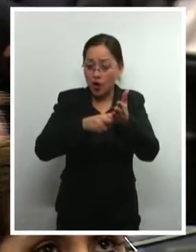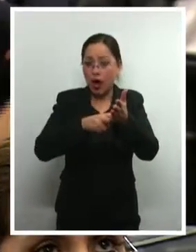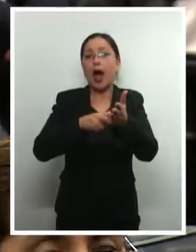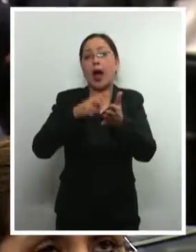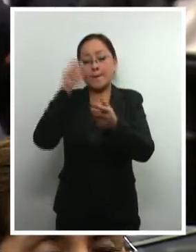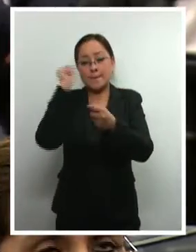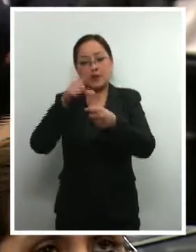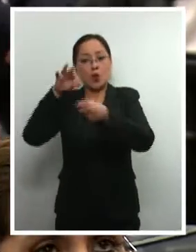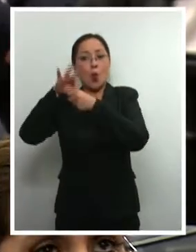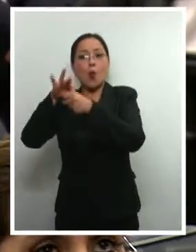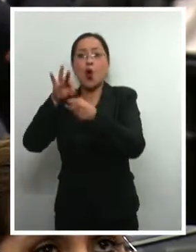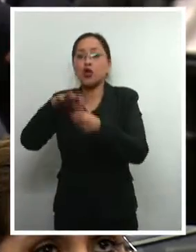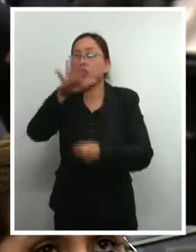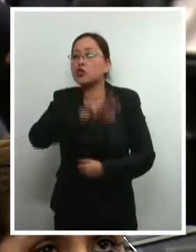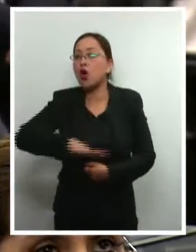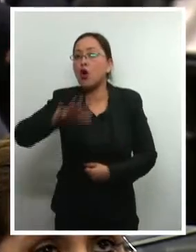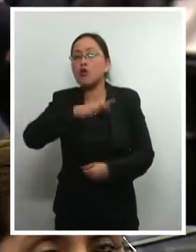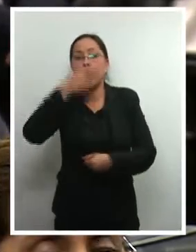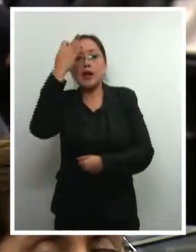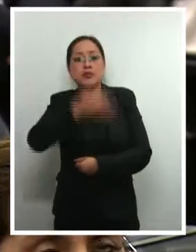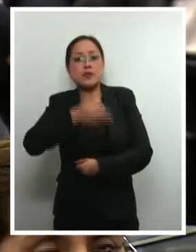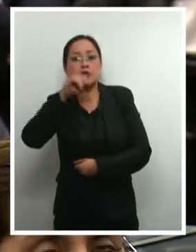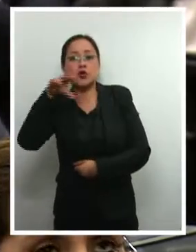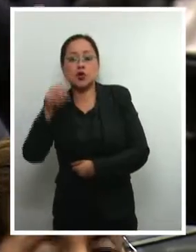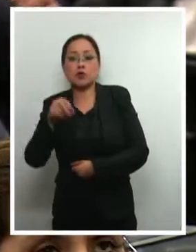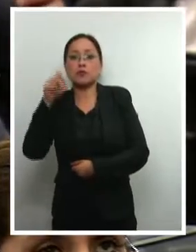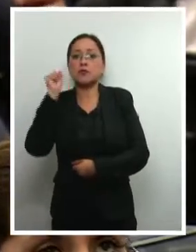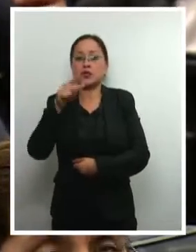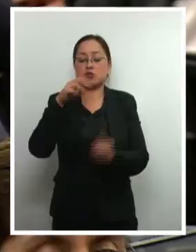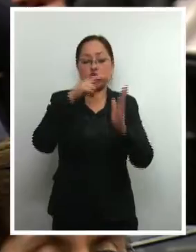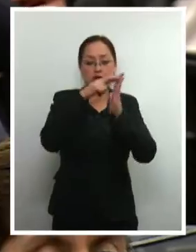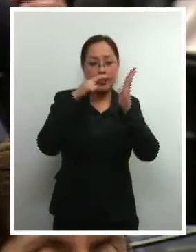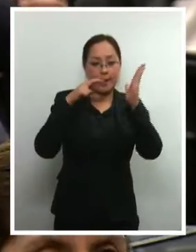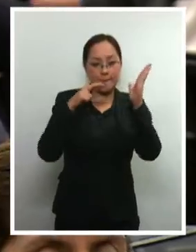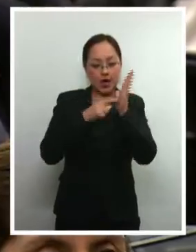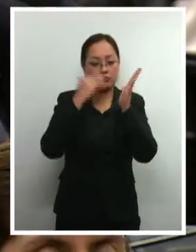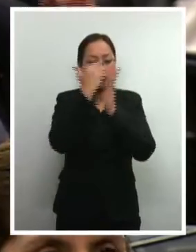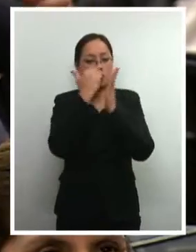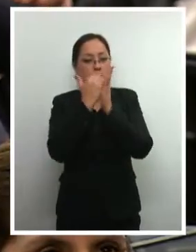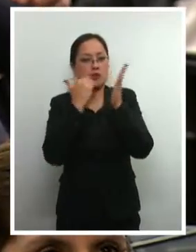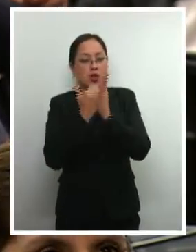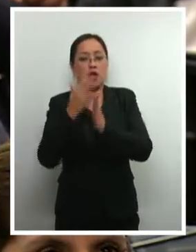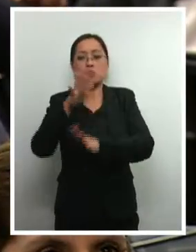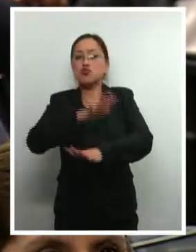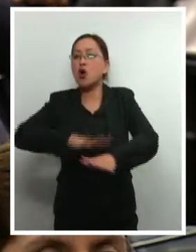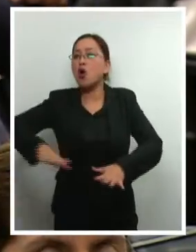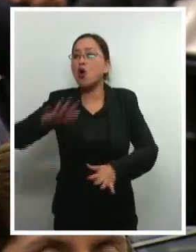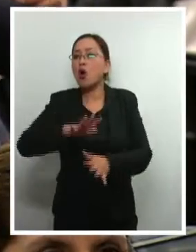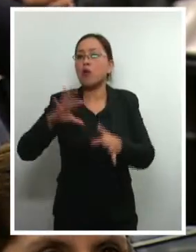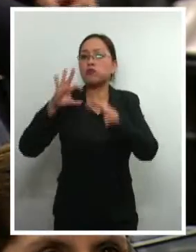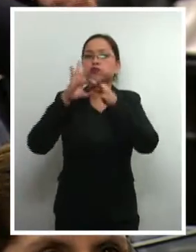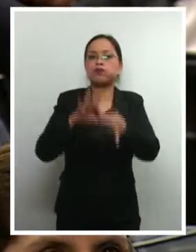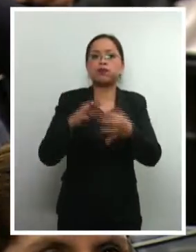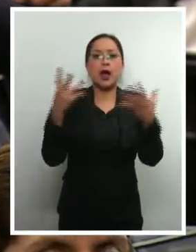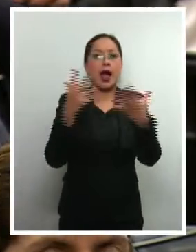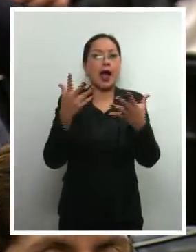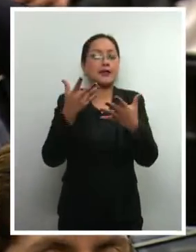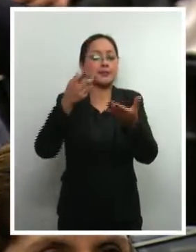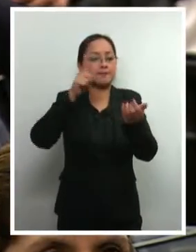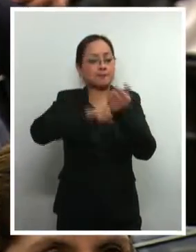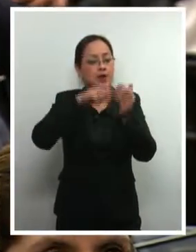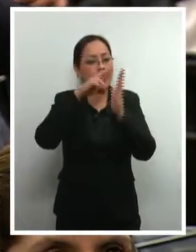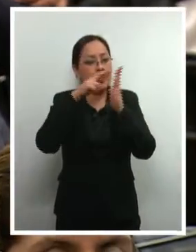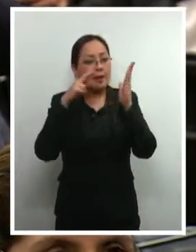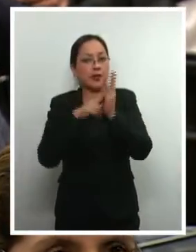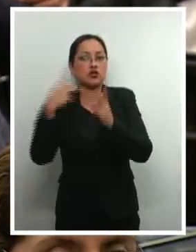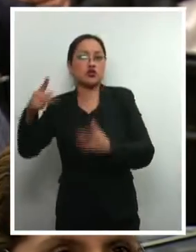dictamen. Es decir, en términos reglamentarios y de los lineamientos y de la práctica parlamentaria, si uno acude a los reglamentos de la